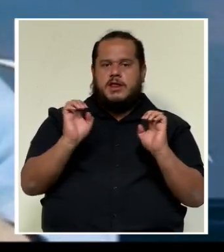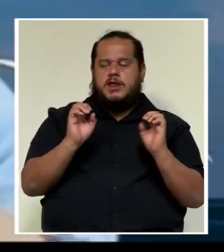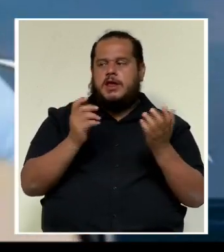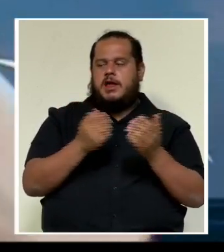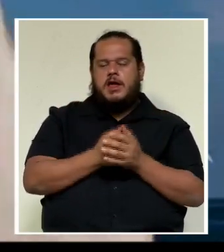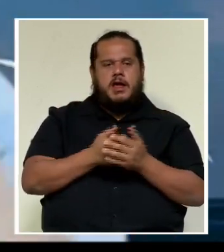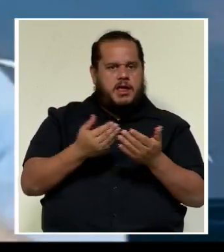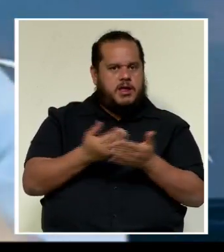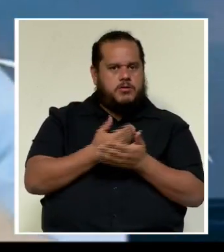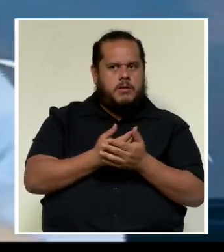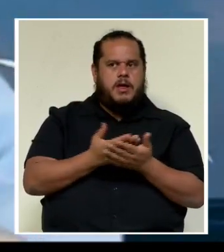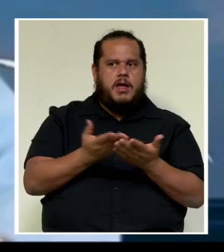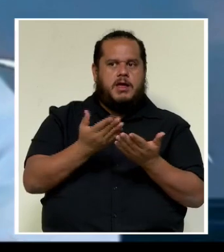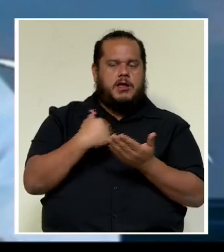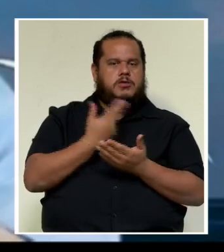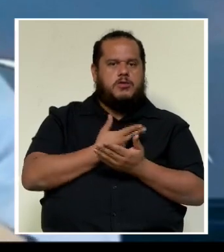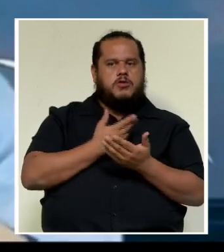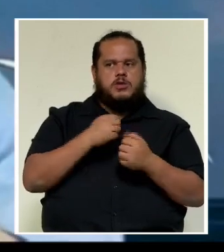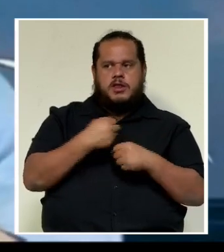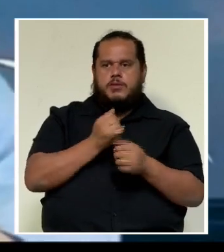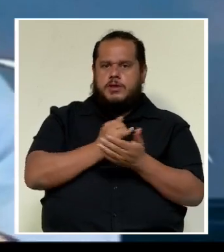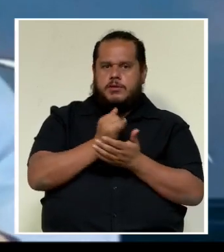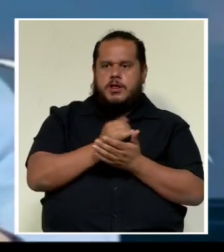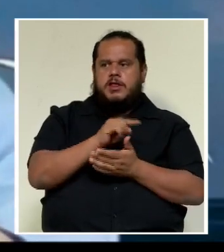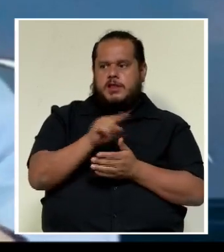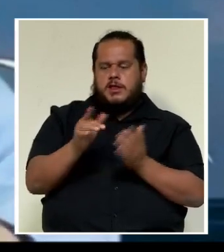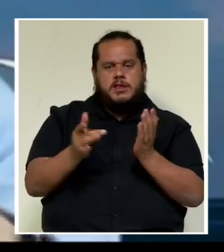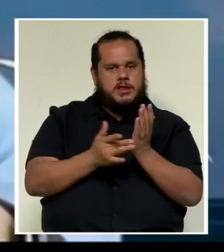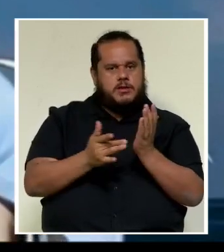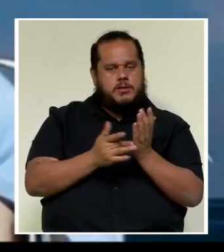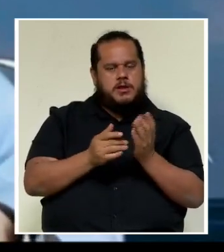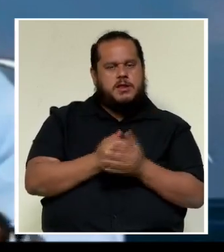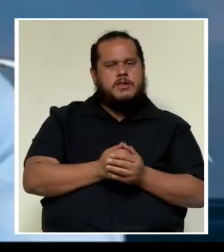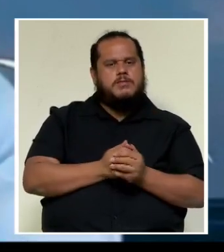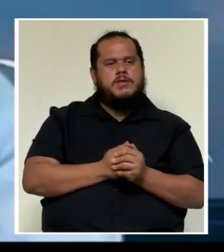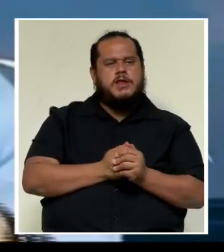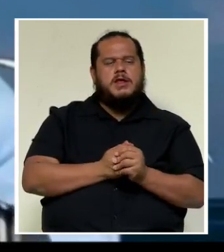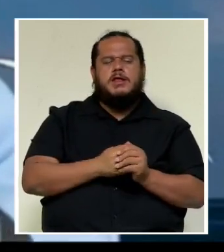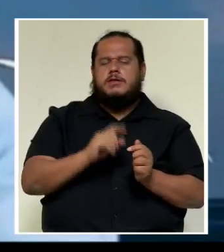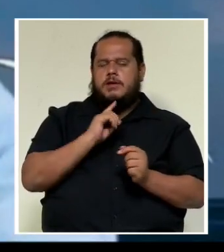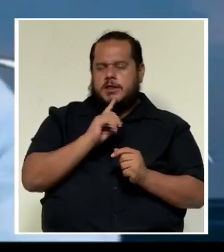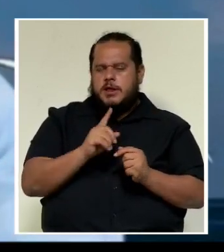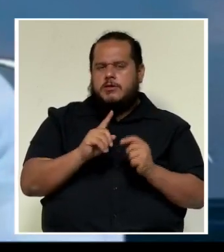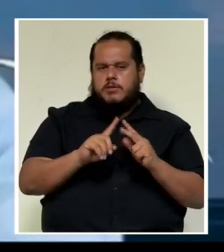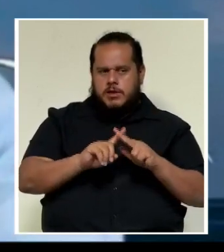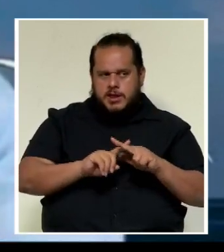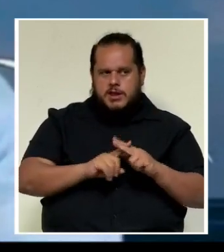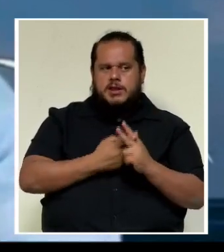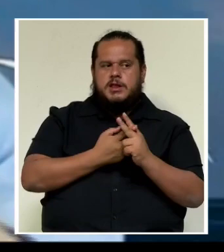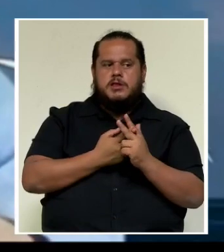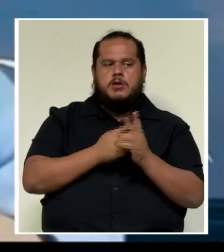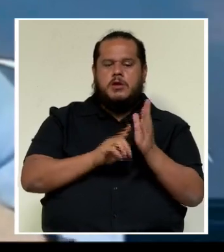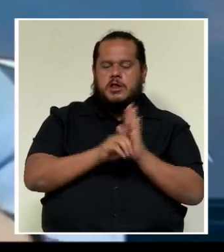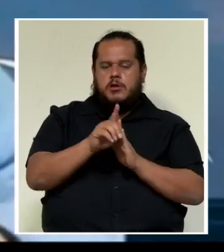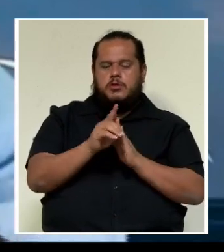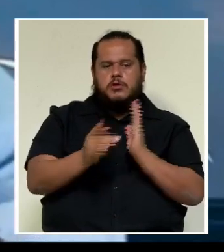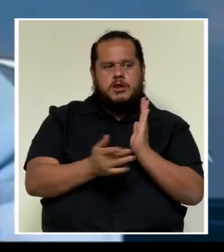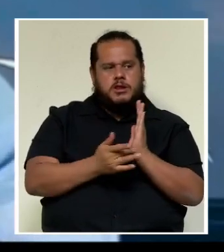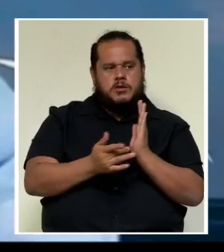y nos corresponde la investigación oportuna de estas tecnologías. Si bien es cierto, en el inicio del desarrollo de la